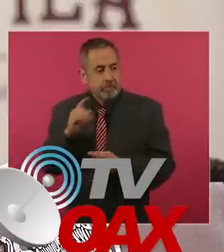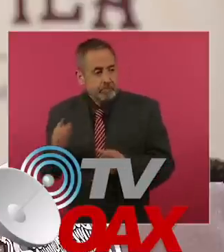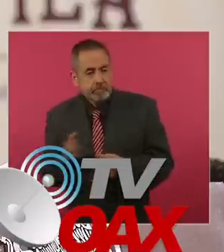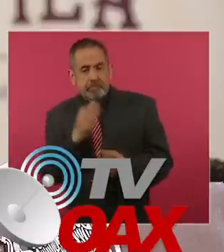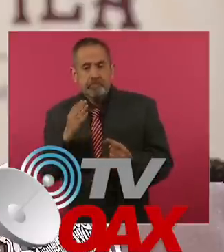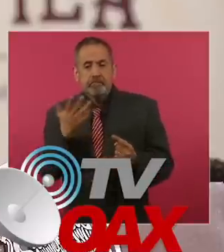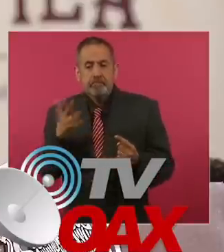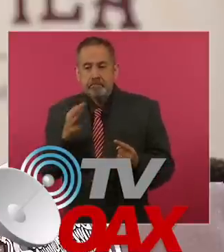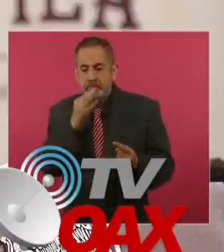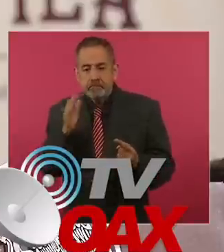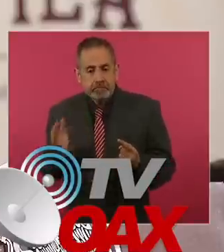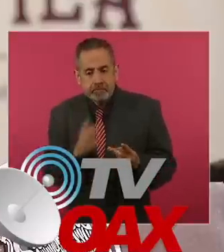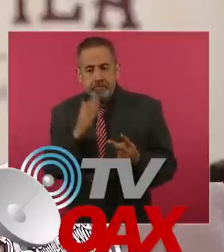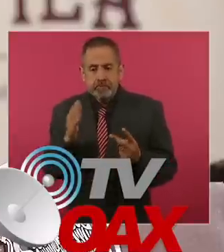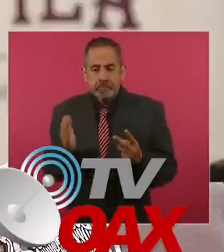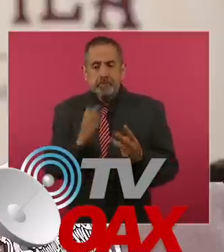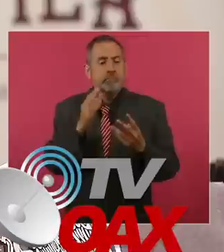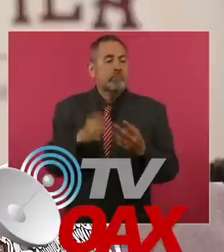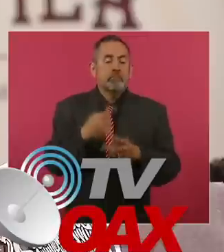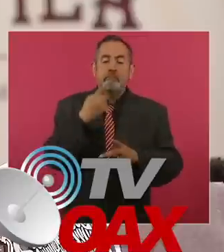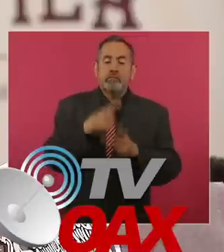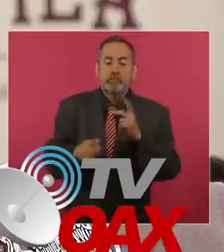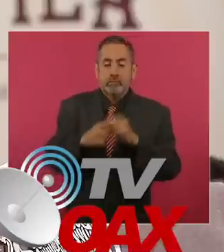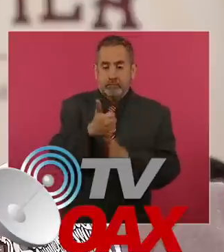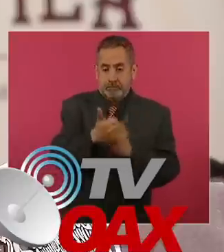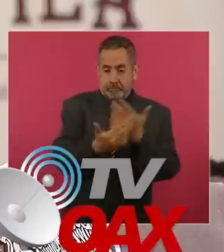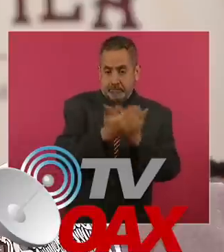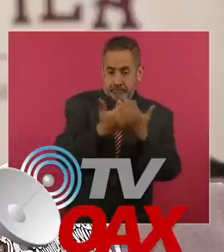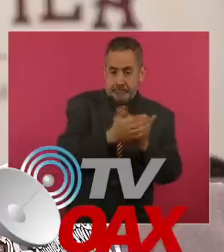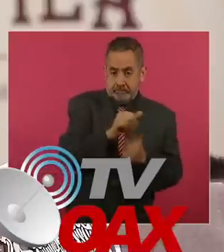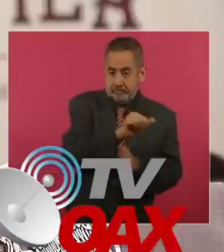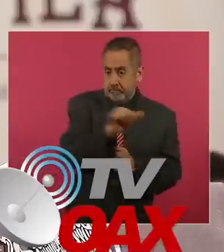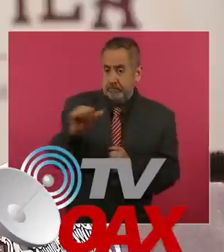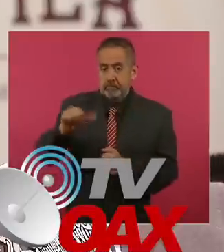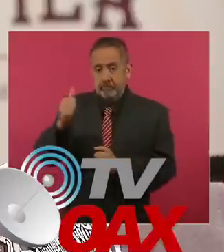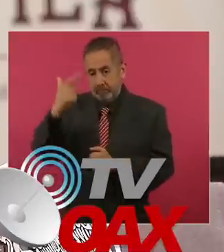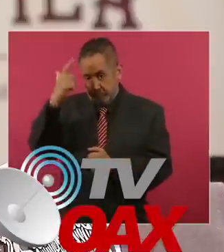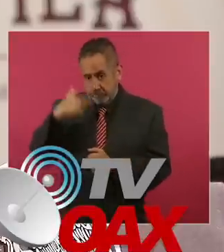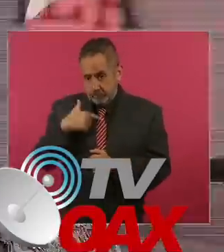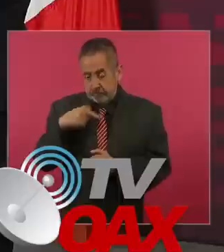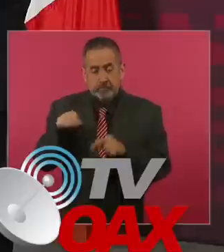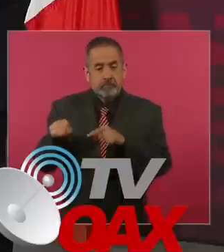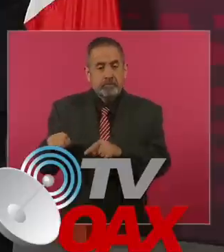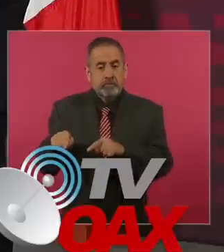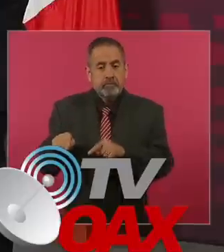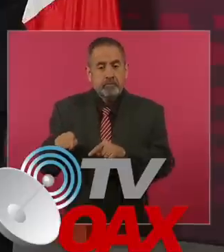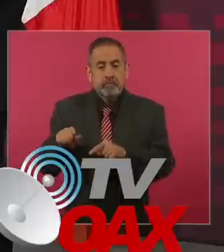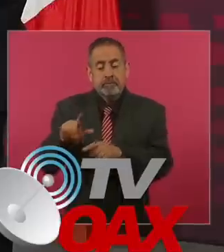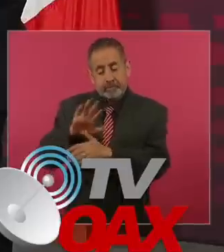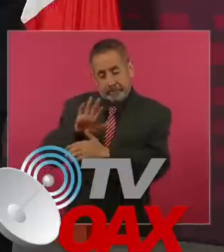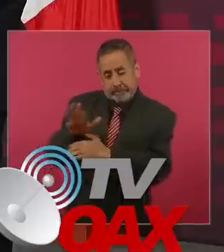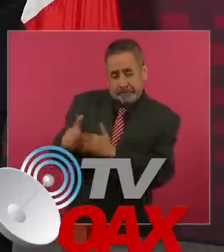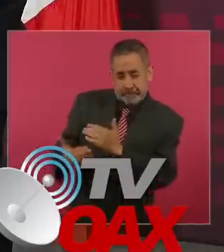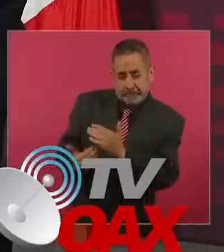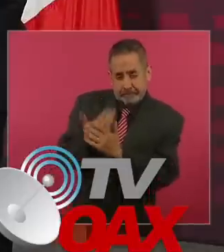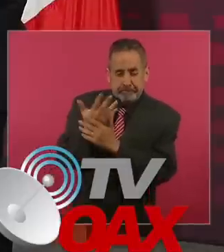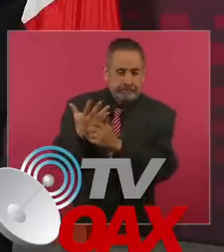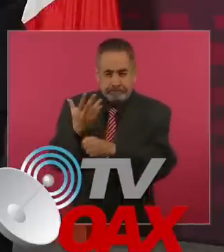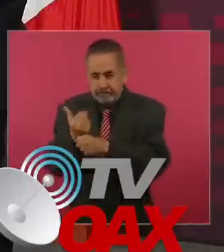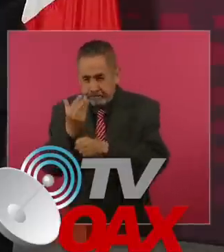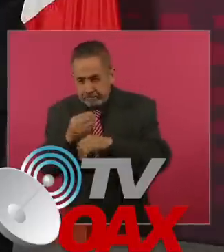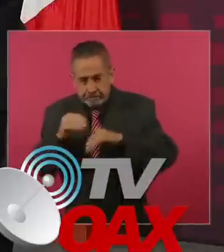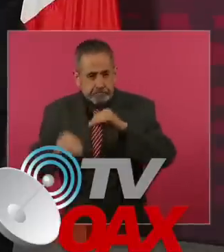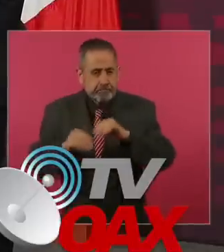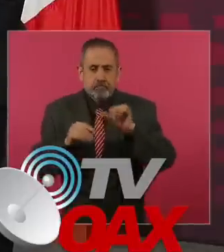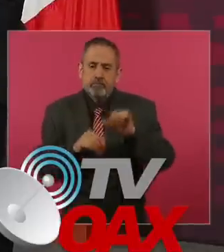horario inicial será de 6 de la mañana a 11 de la noche, porque vamos a utilizar las horas de las madrugadas para hacer las